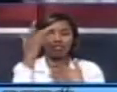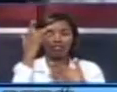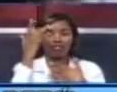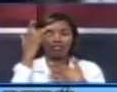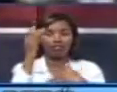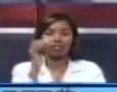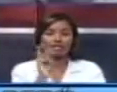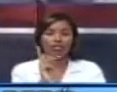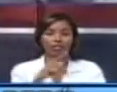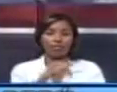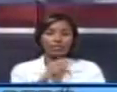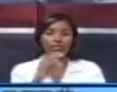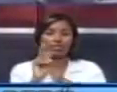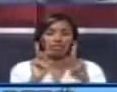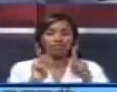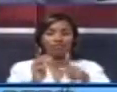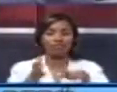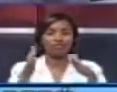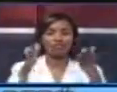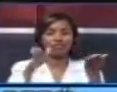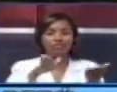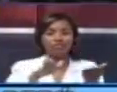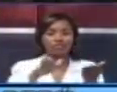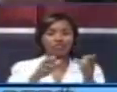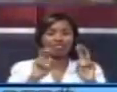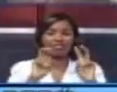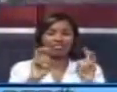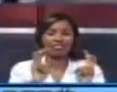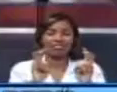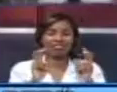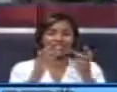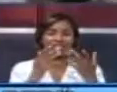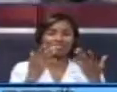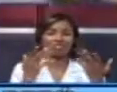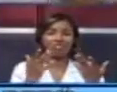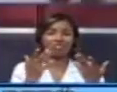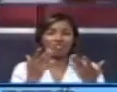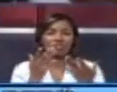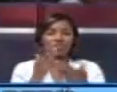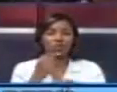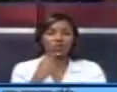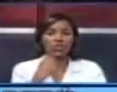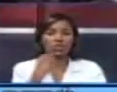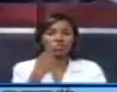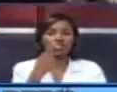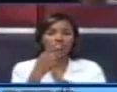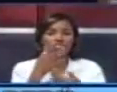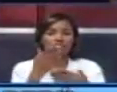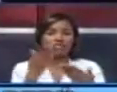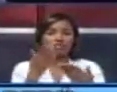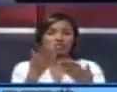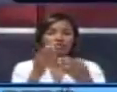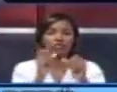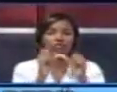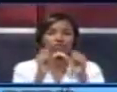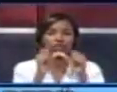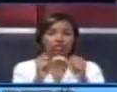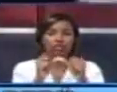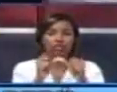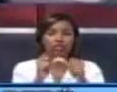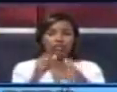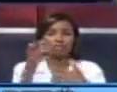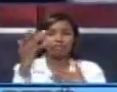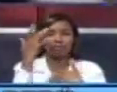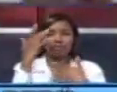KPC, personas que han muerto por temas de infecciones o shock séptico, que es lo que ellos han manifestado, mantenían estas personas